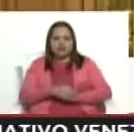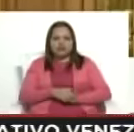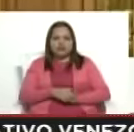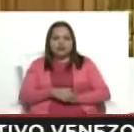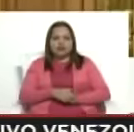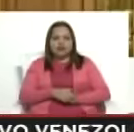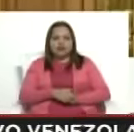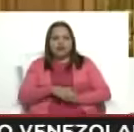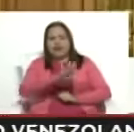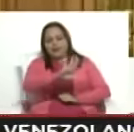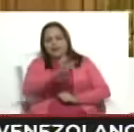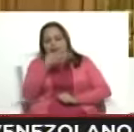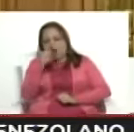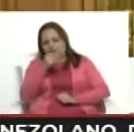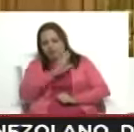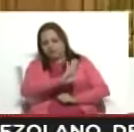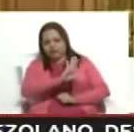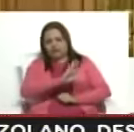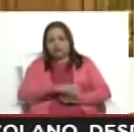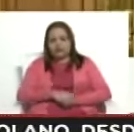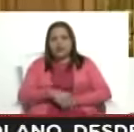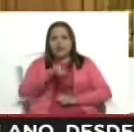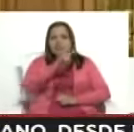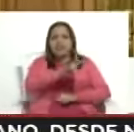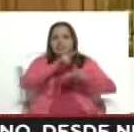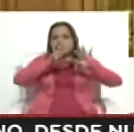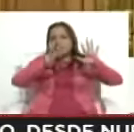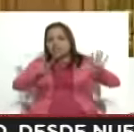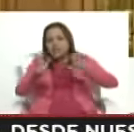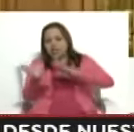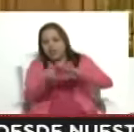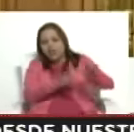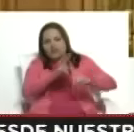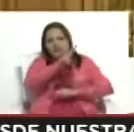mejor dicho, el 27 y 28